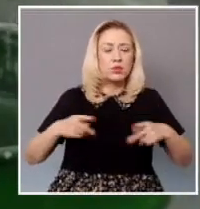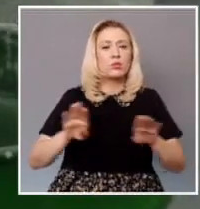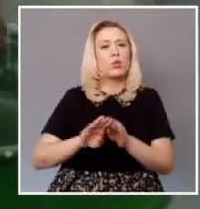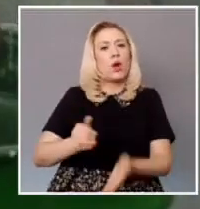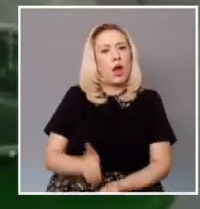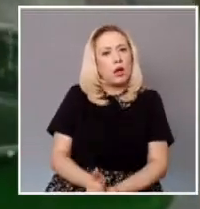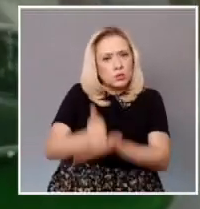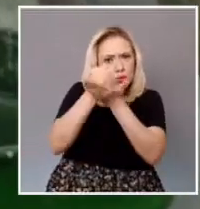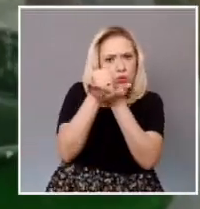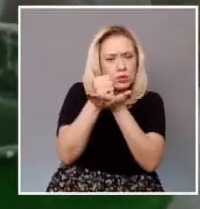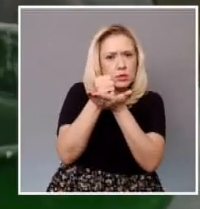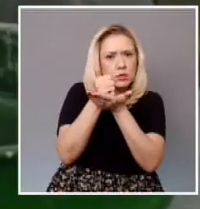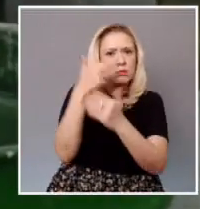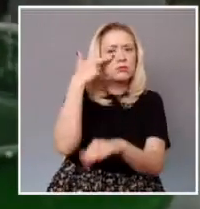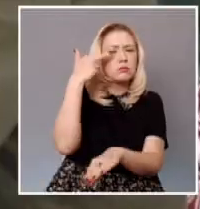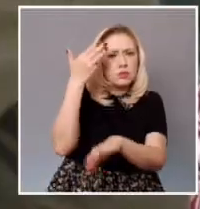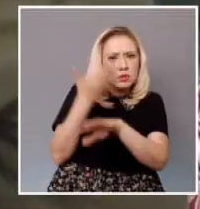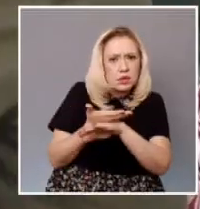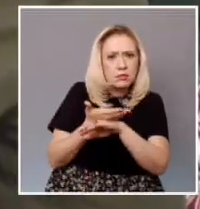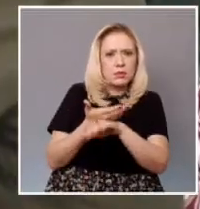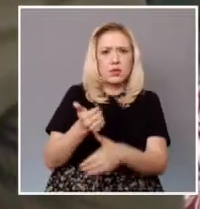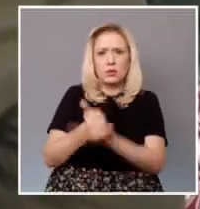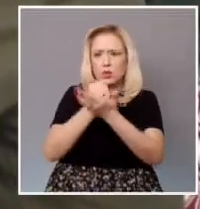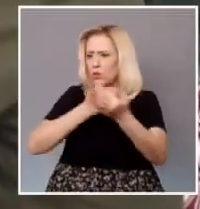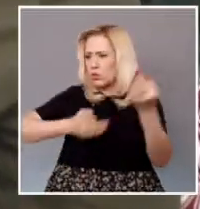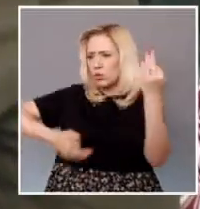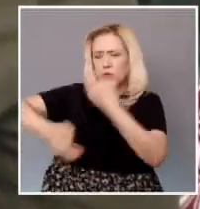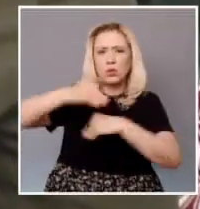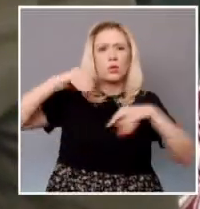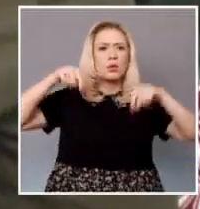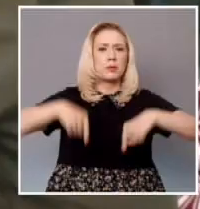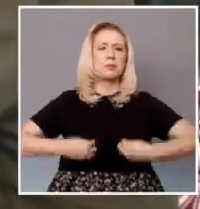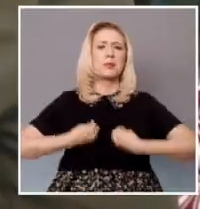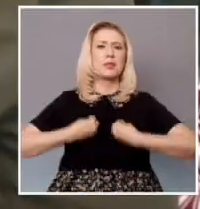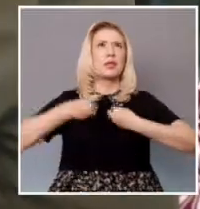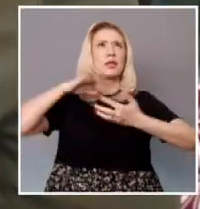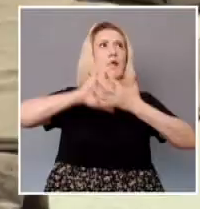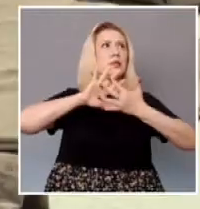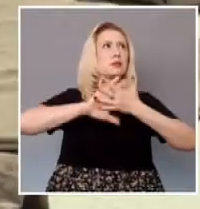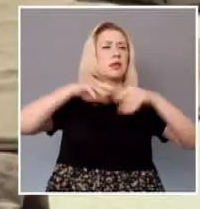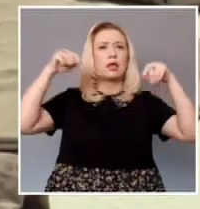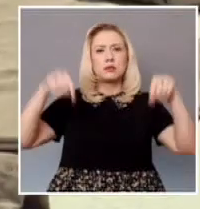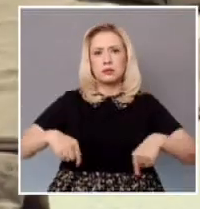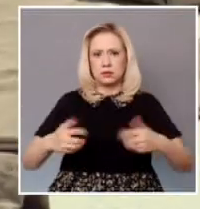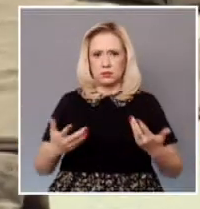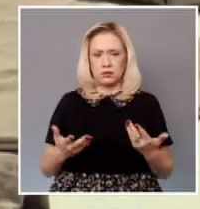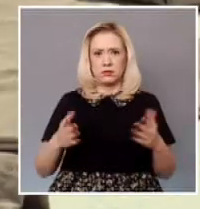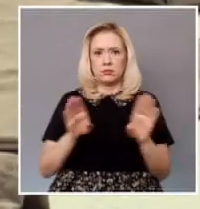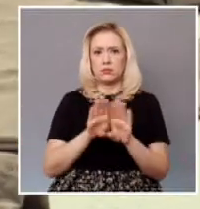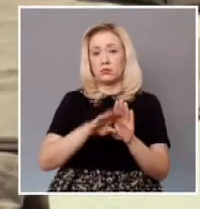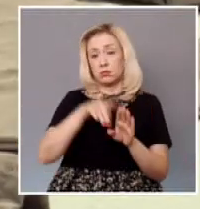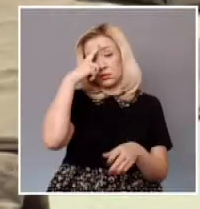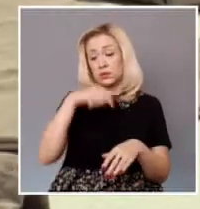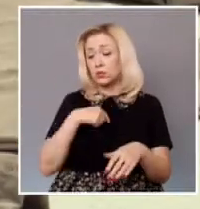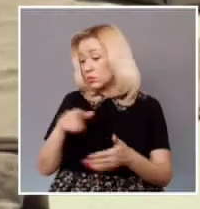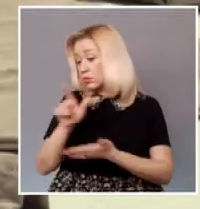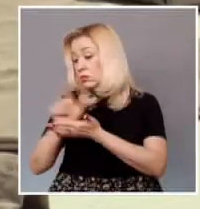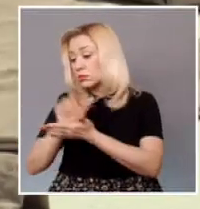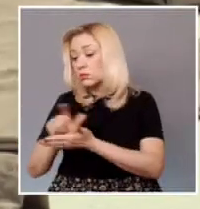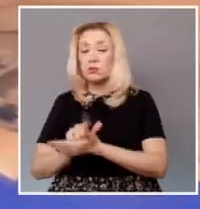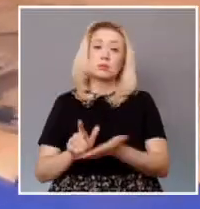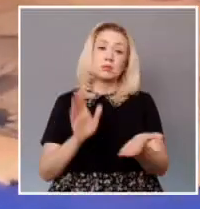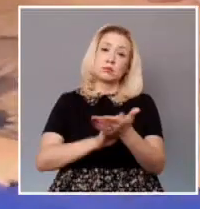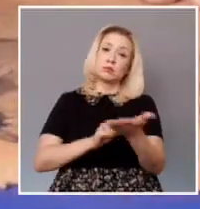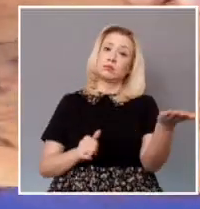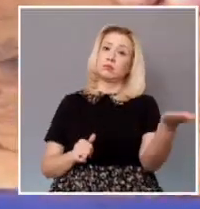sentido de responsabilidad social, sino en la medida en que su objeto no se subordina a la obtención de una recompensa económica y se adopta